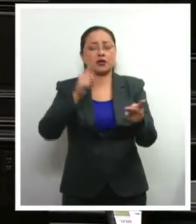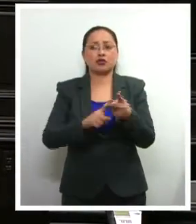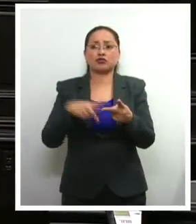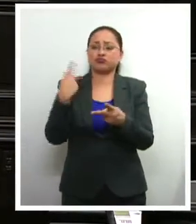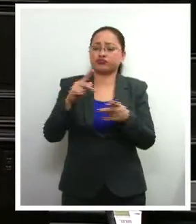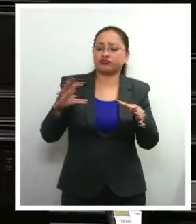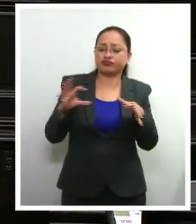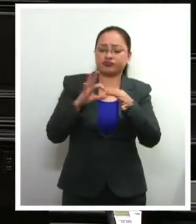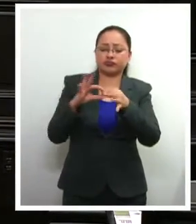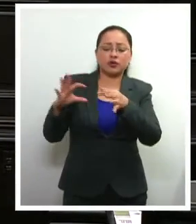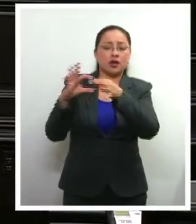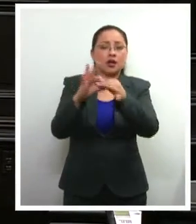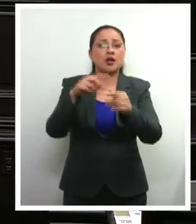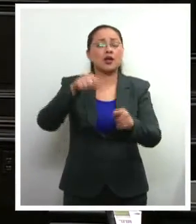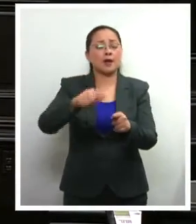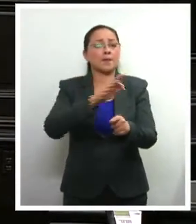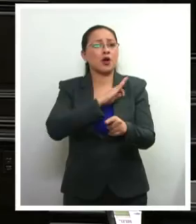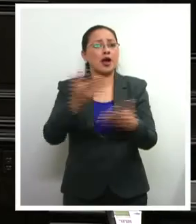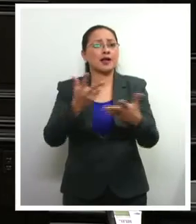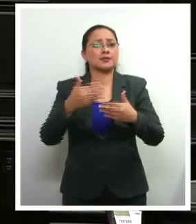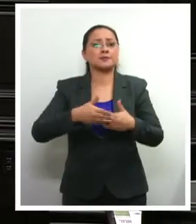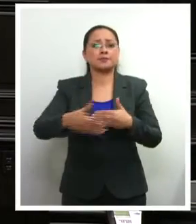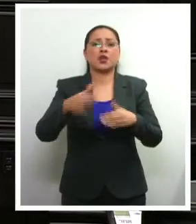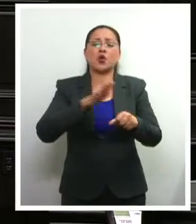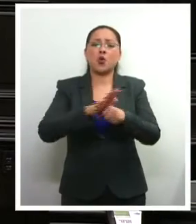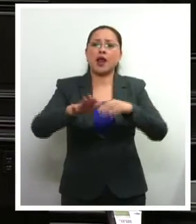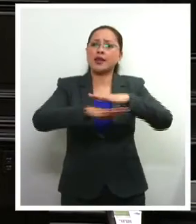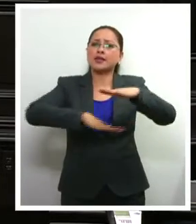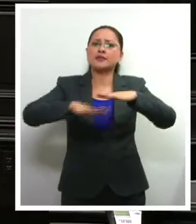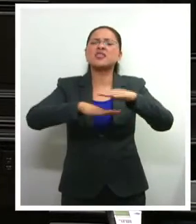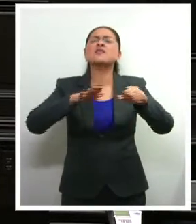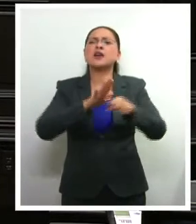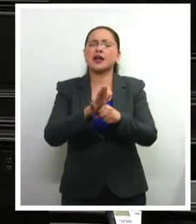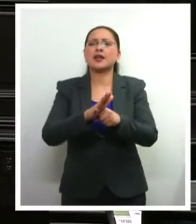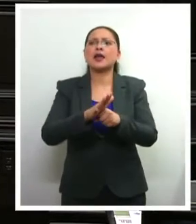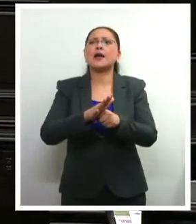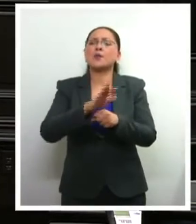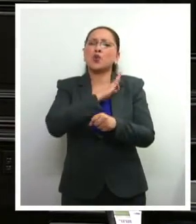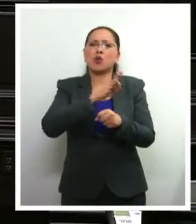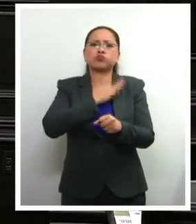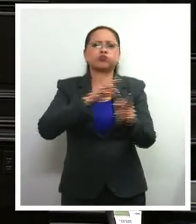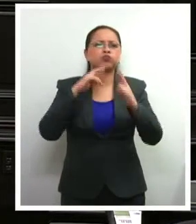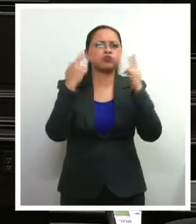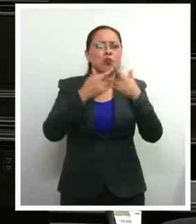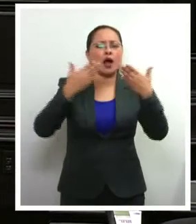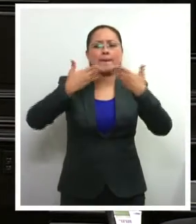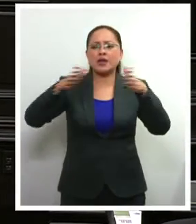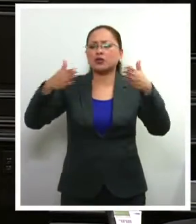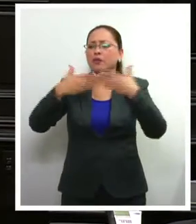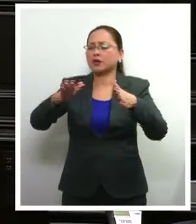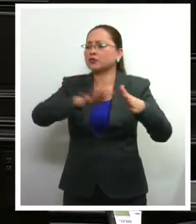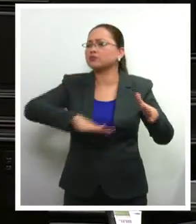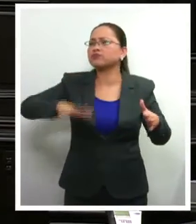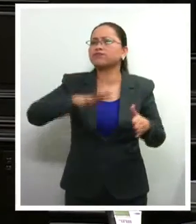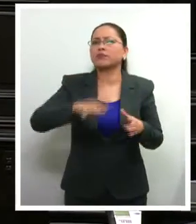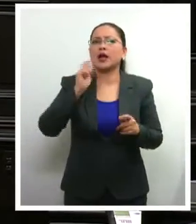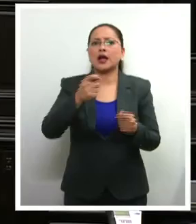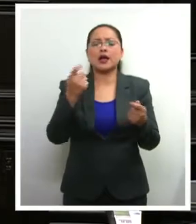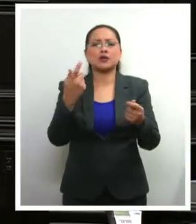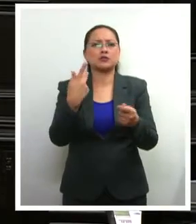que lo componen funcionarán bajo los principios de parlamento abierto, por lo que el ejercicio de sus funciones se